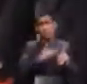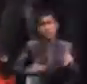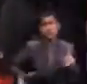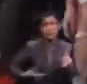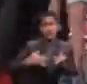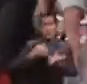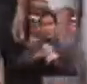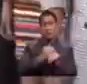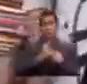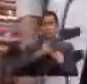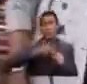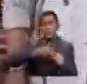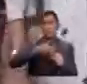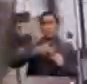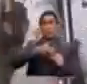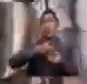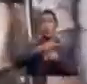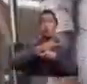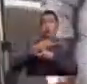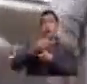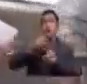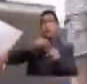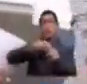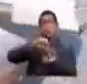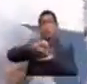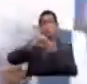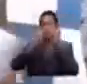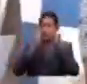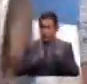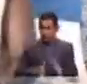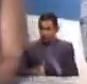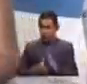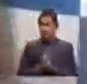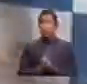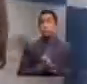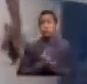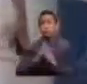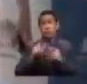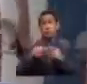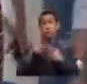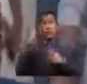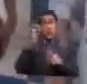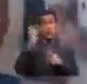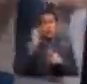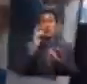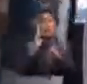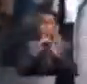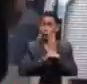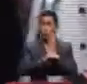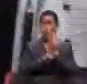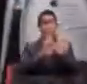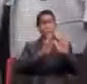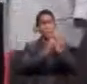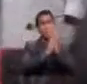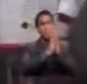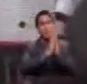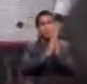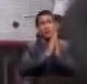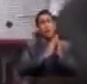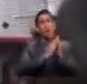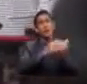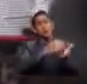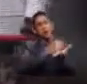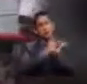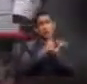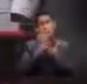Ciudadana, Andrés Fantoni. La legisladora detalló que tras recibir la denuncia solicitó información y dijo que esa